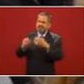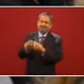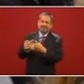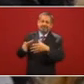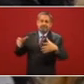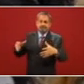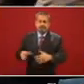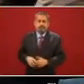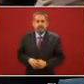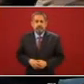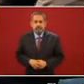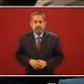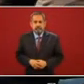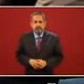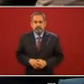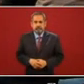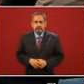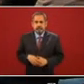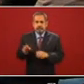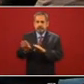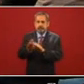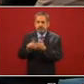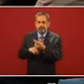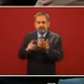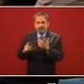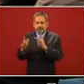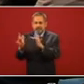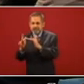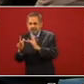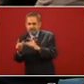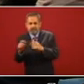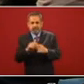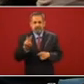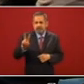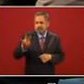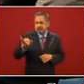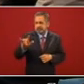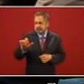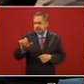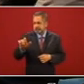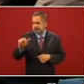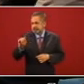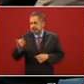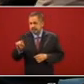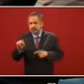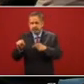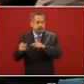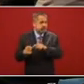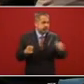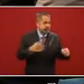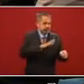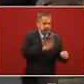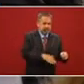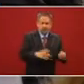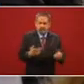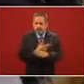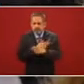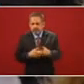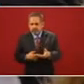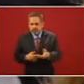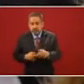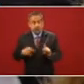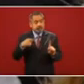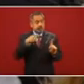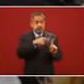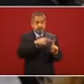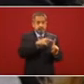masivas? Perdón, lo que no entiendo es la conexión entre Vive Latino y la persona que falleció. Bueno, no, la persona que